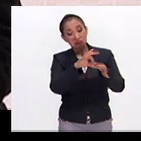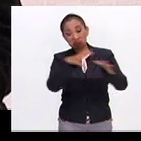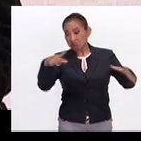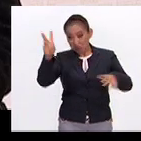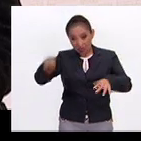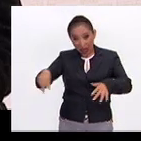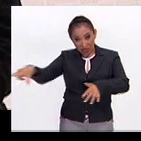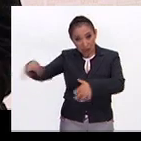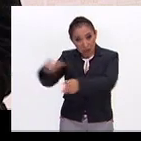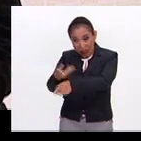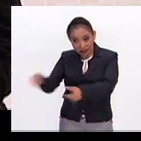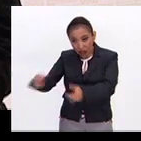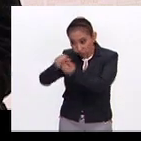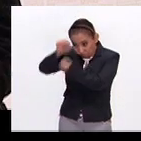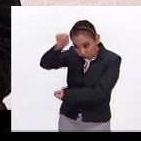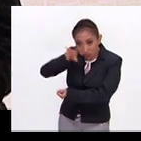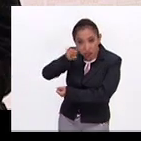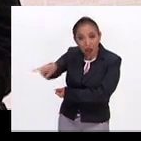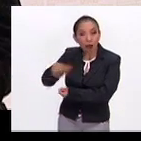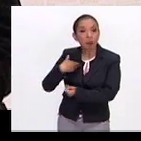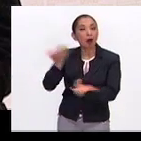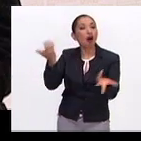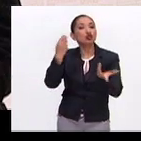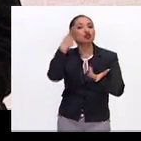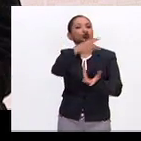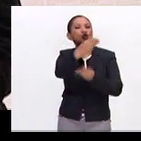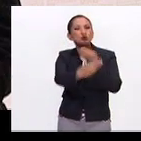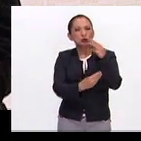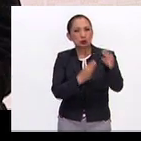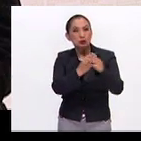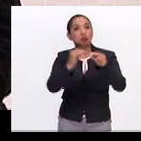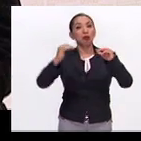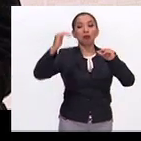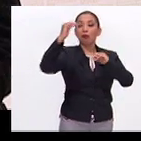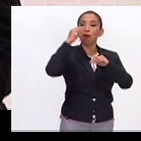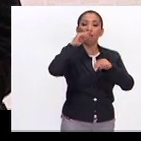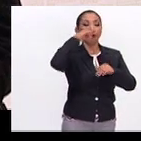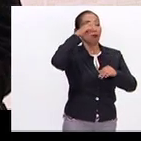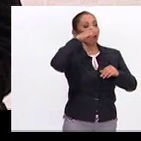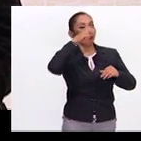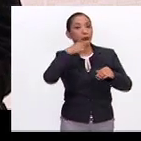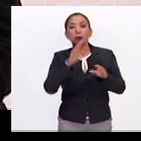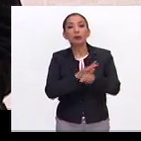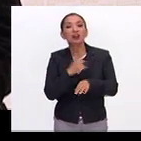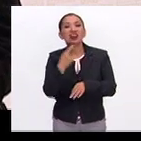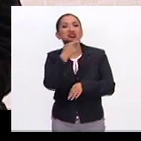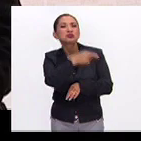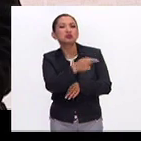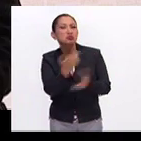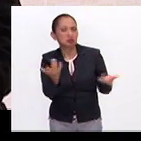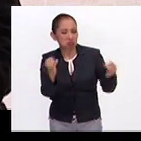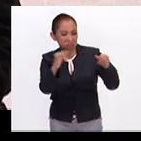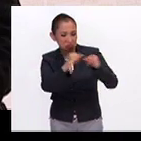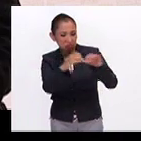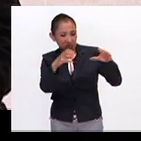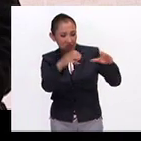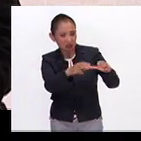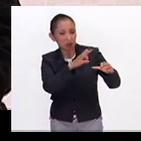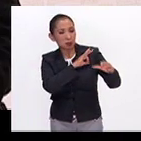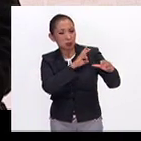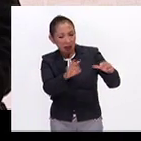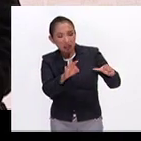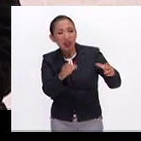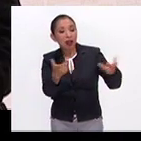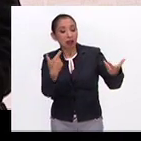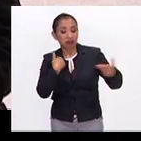En parte porque sus instituciones pueden cubrir todas sus necesidades. Ya sabes,